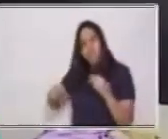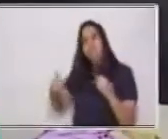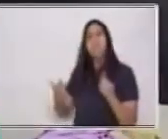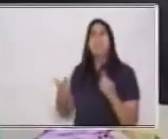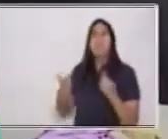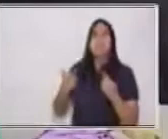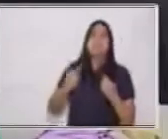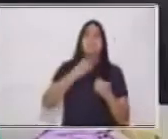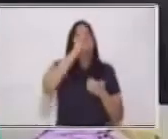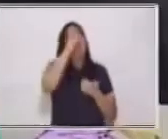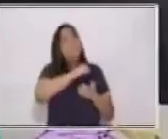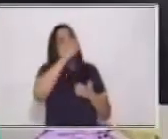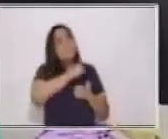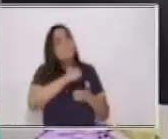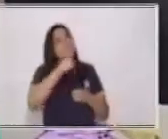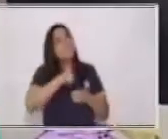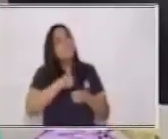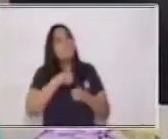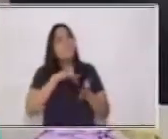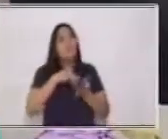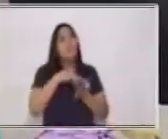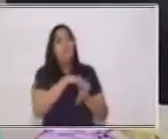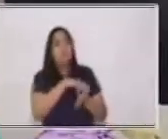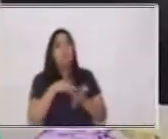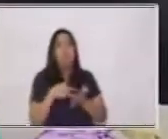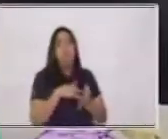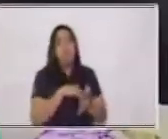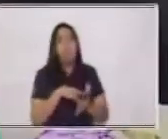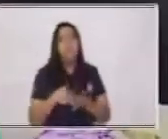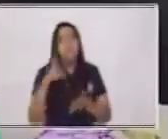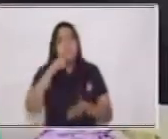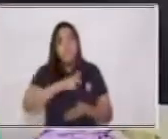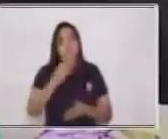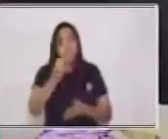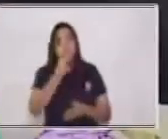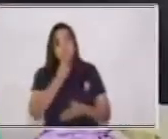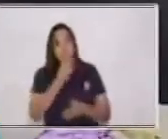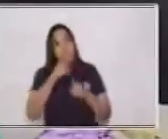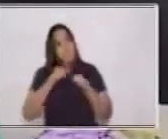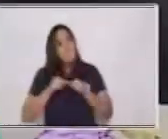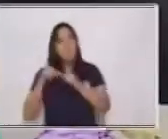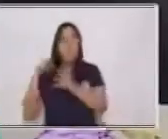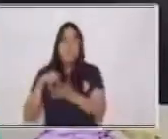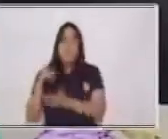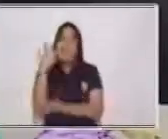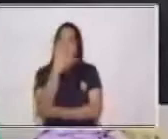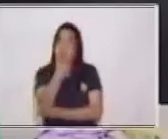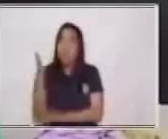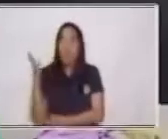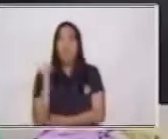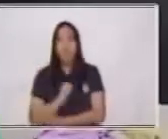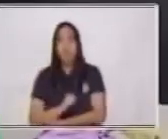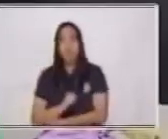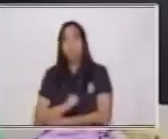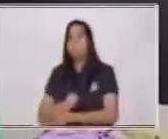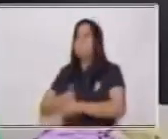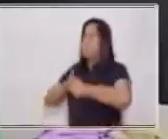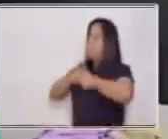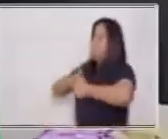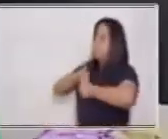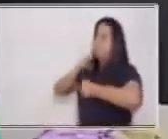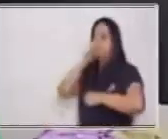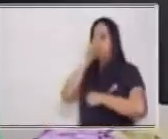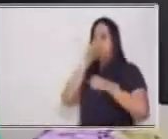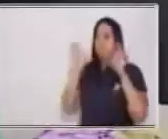que me alimenten y pueda seguir caminando por el bosque. Muy bien, te traeré algunas frutas para que te puedas